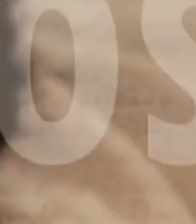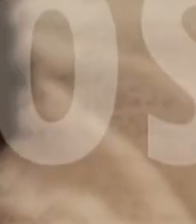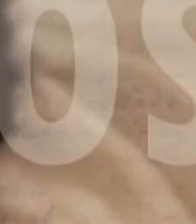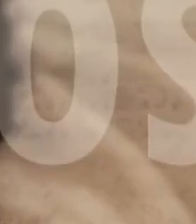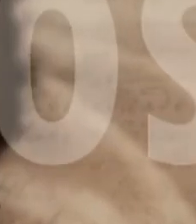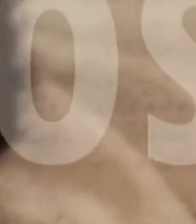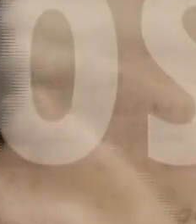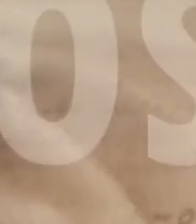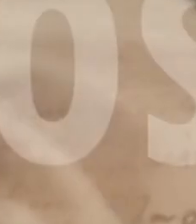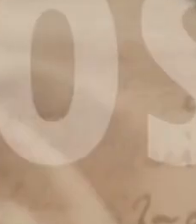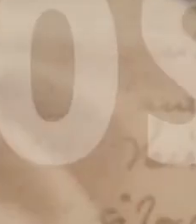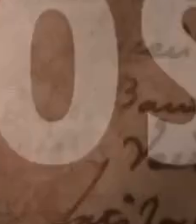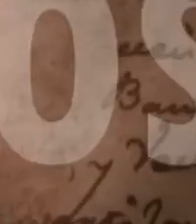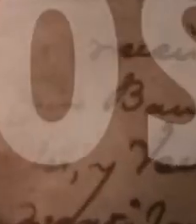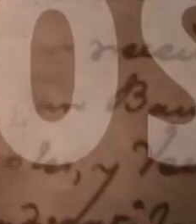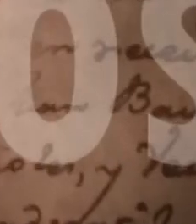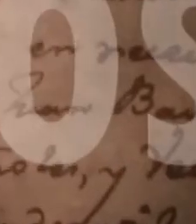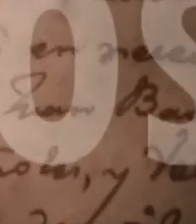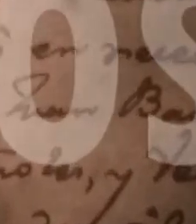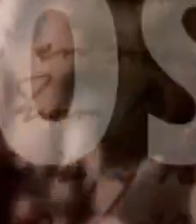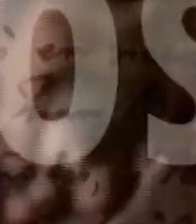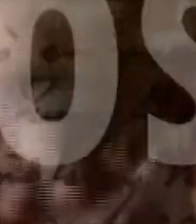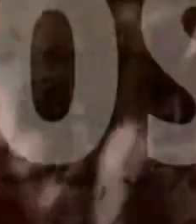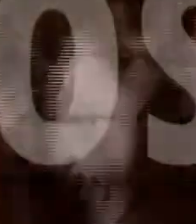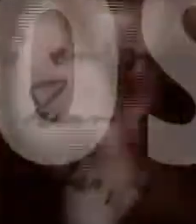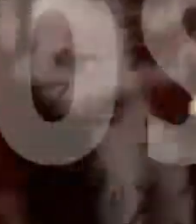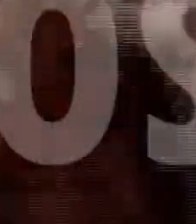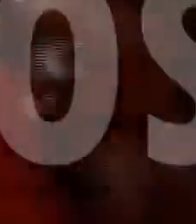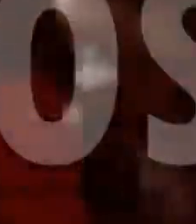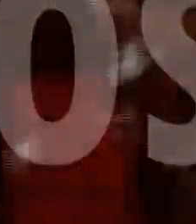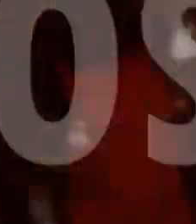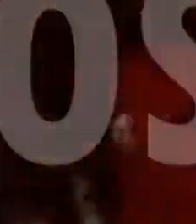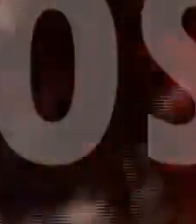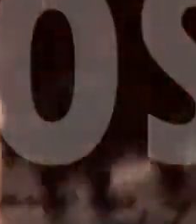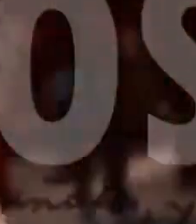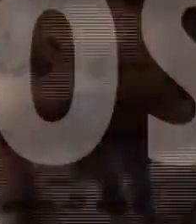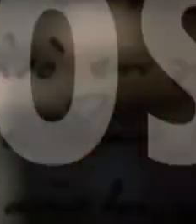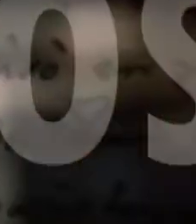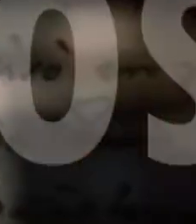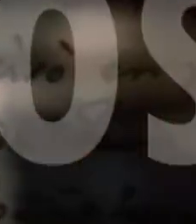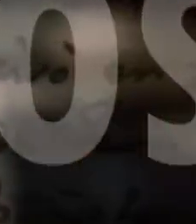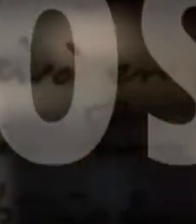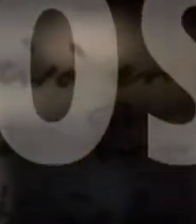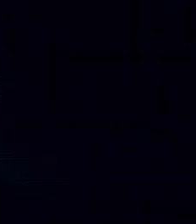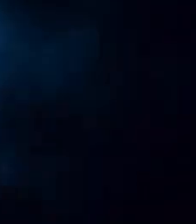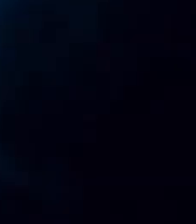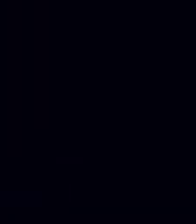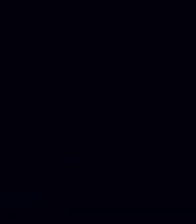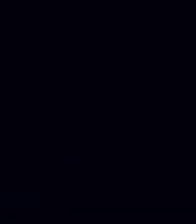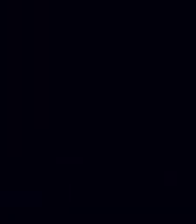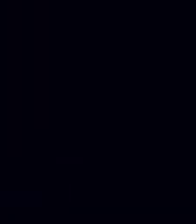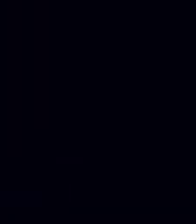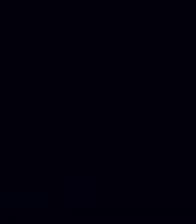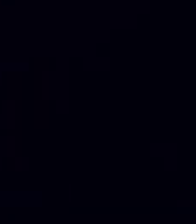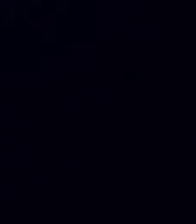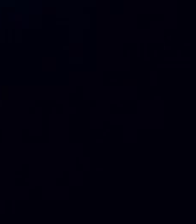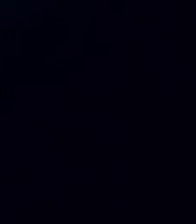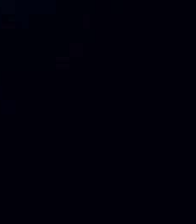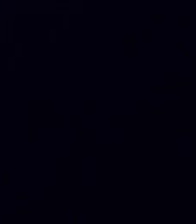los domingos a las 10 de la mañana y 9 de la noche. Aquí en 13, Costa Rica